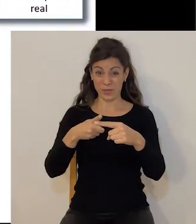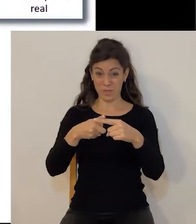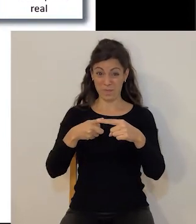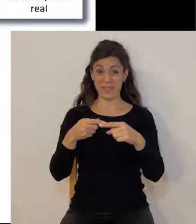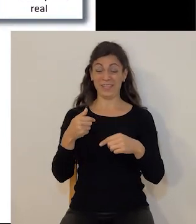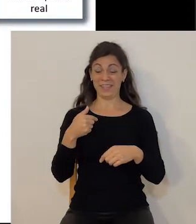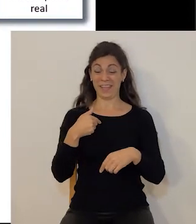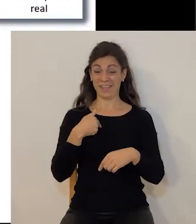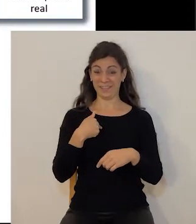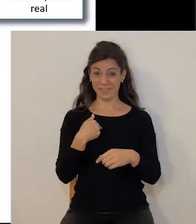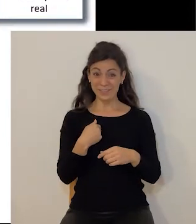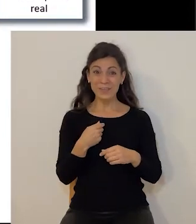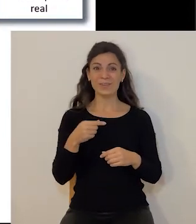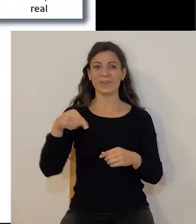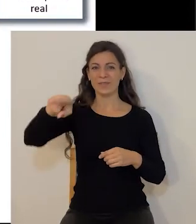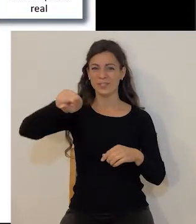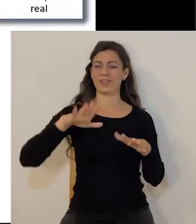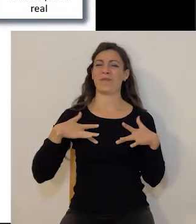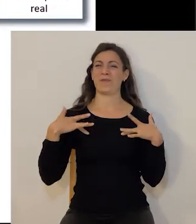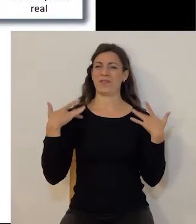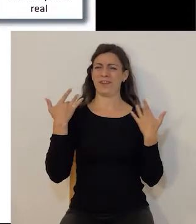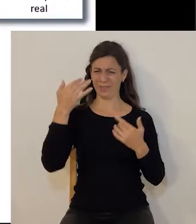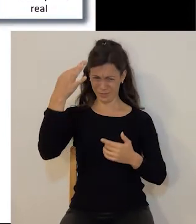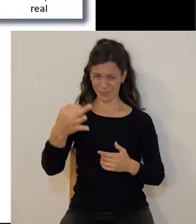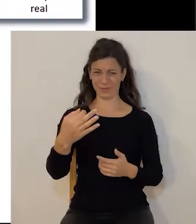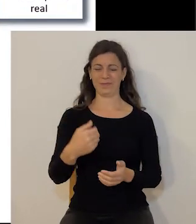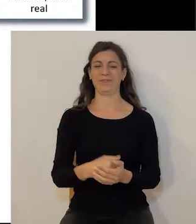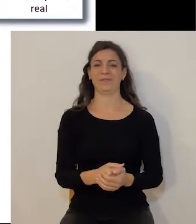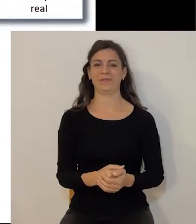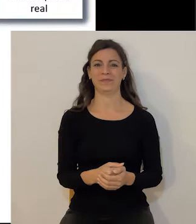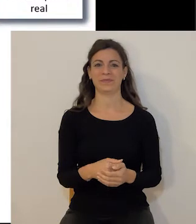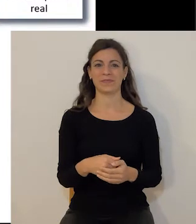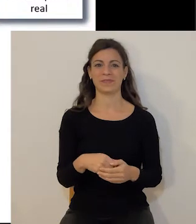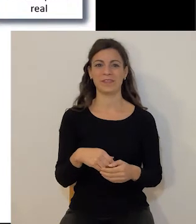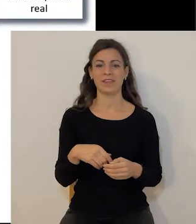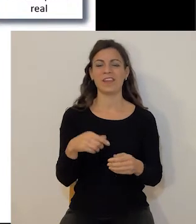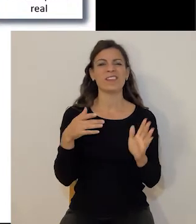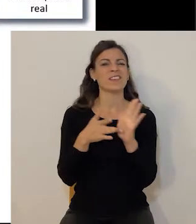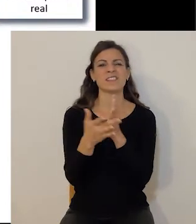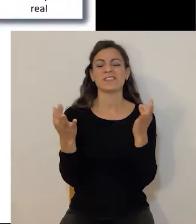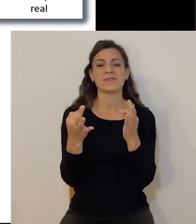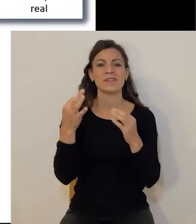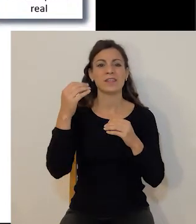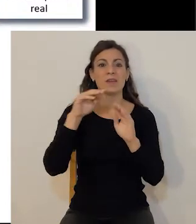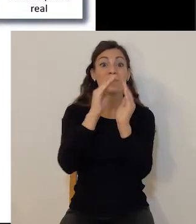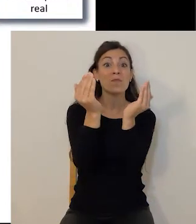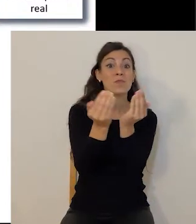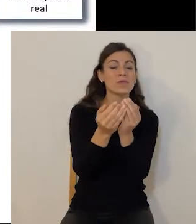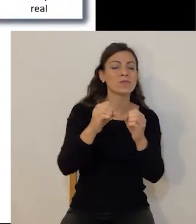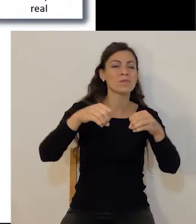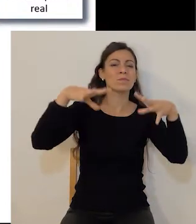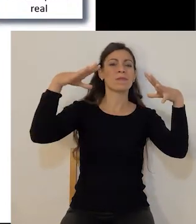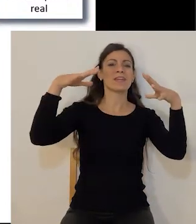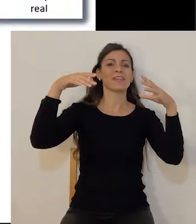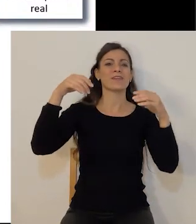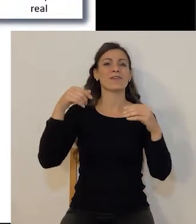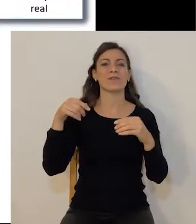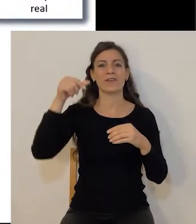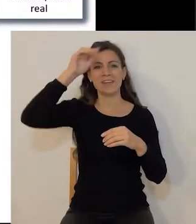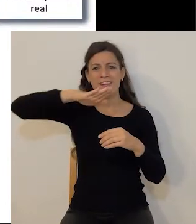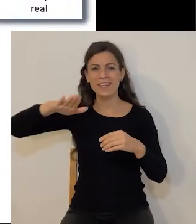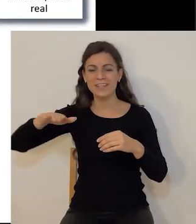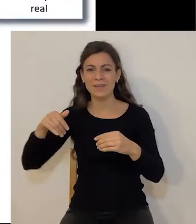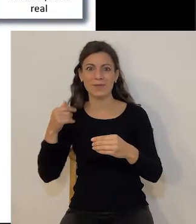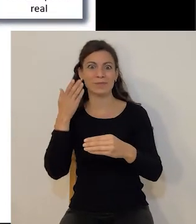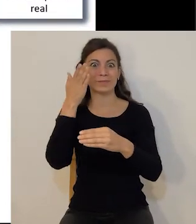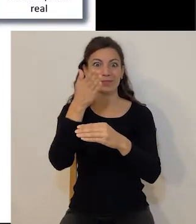mí me sigue emocionando. Fijaros, eso es trasladar a los niños a un mundo mágico, trasladarlos a un